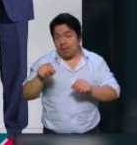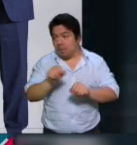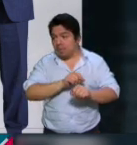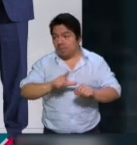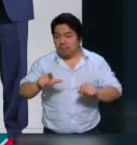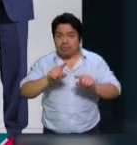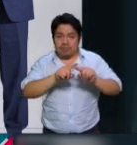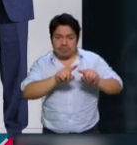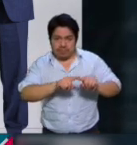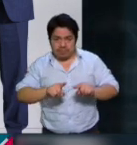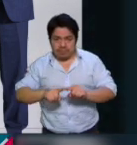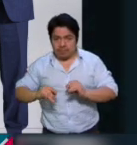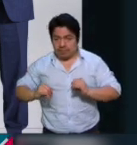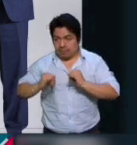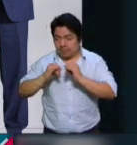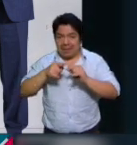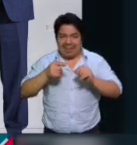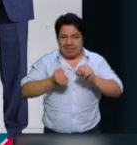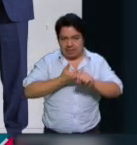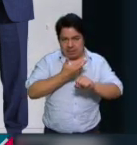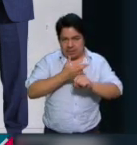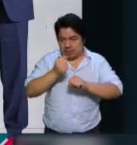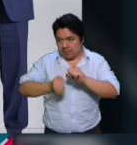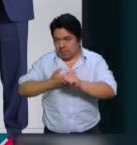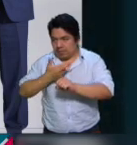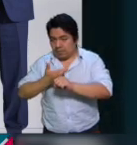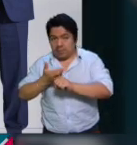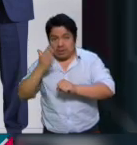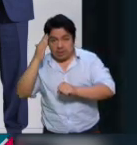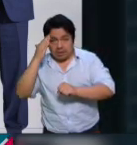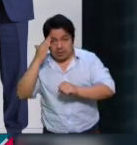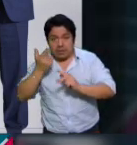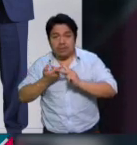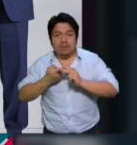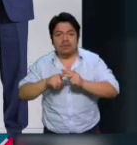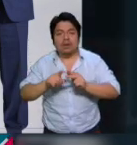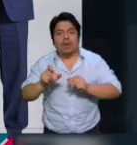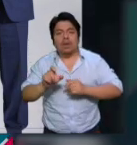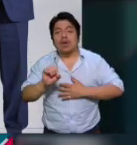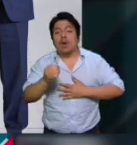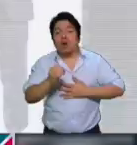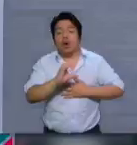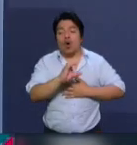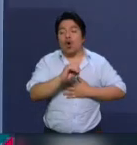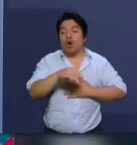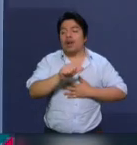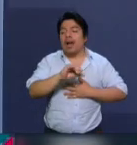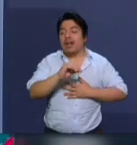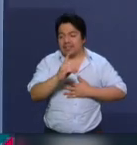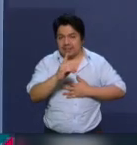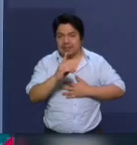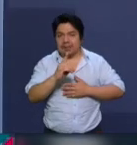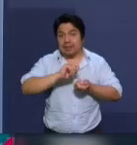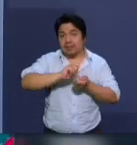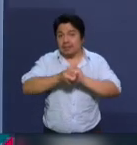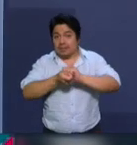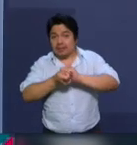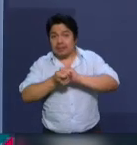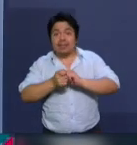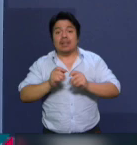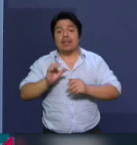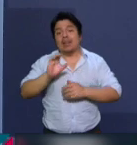incidencia de las secretarías que van a encabezar a partir de octubre el detalle de que el kacir se convierta ahora en la secretaría de ciencias